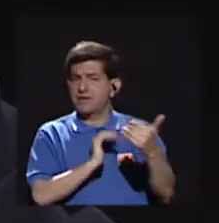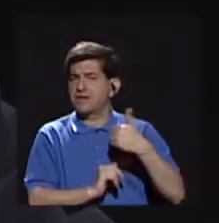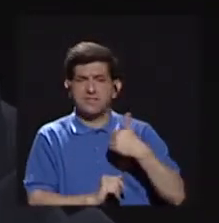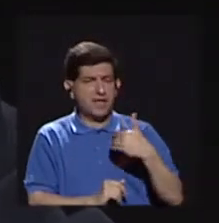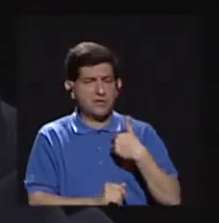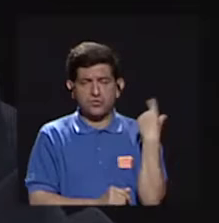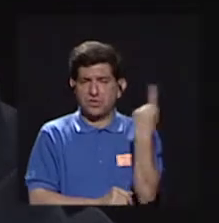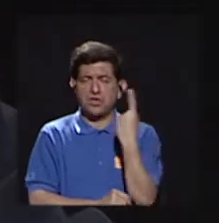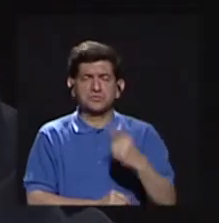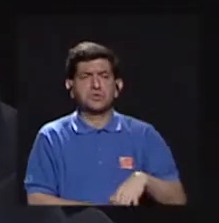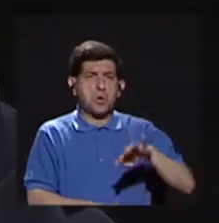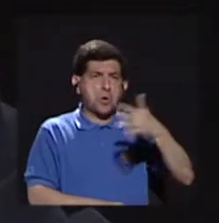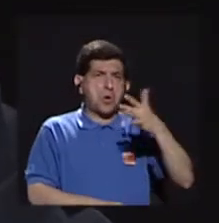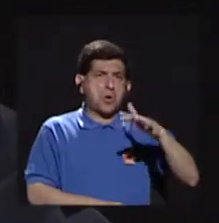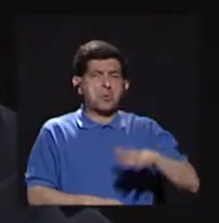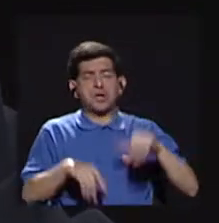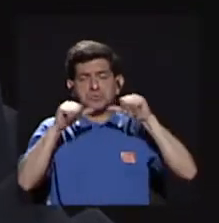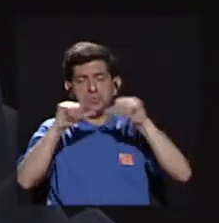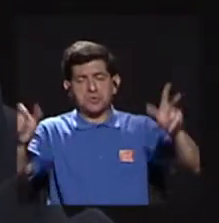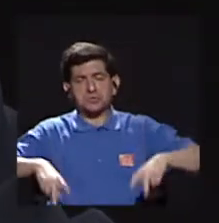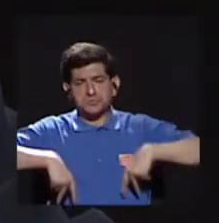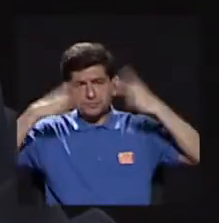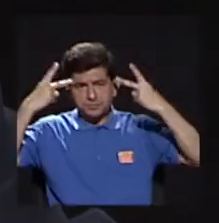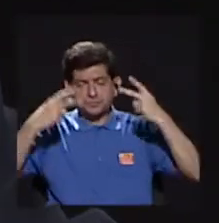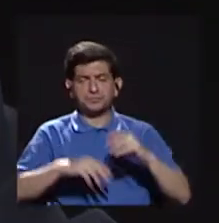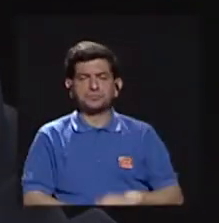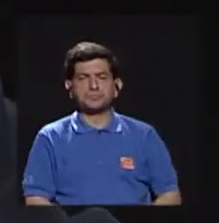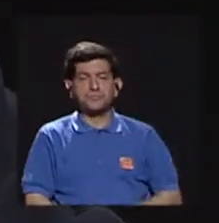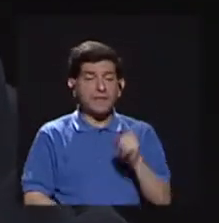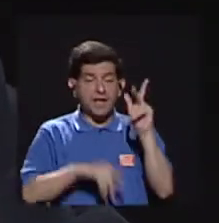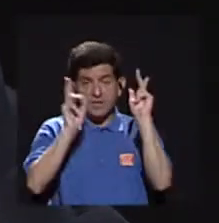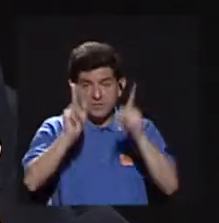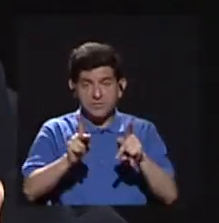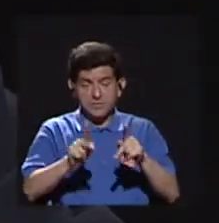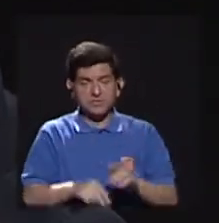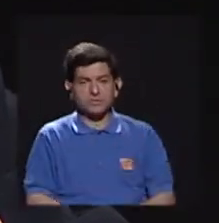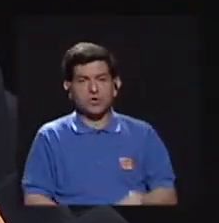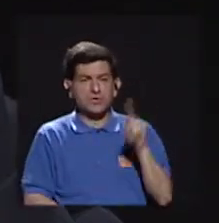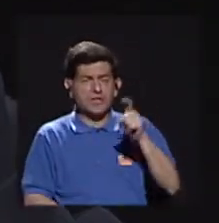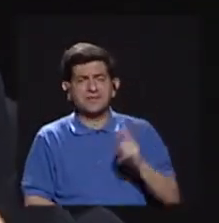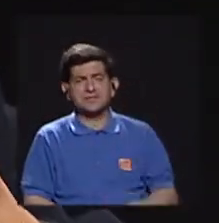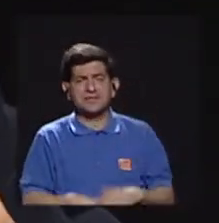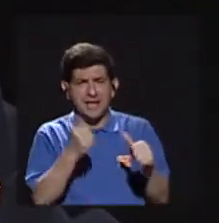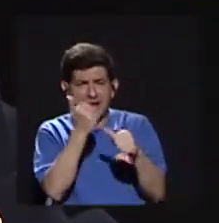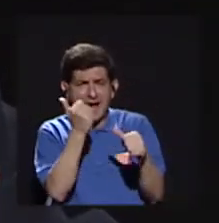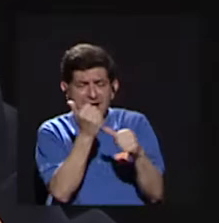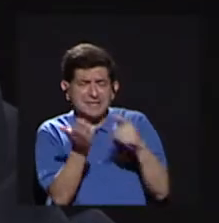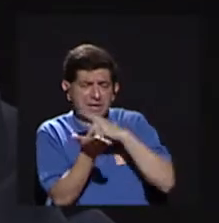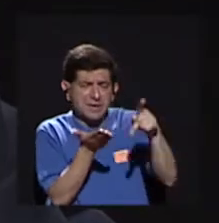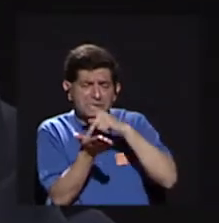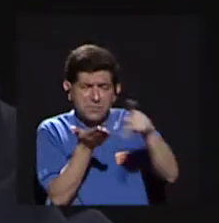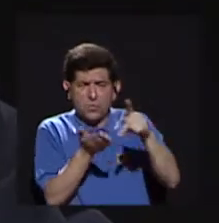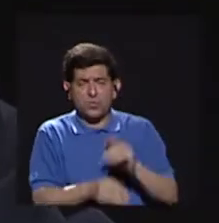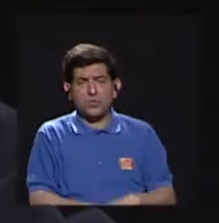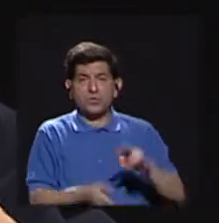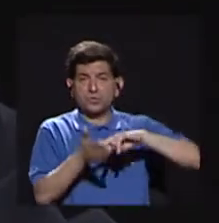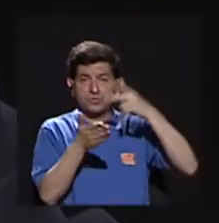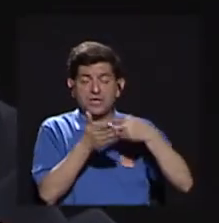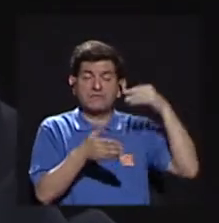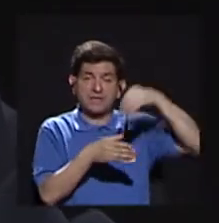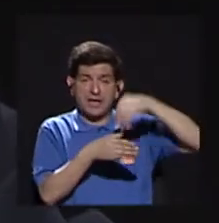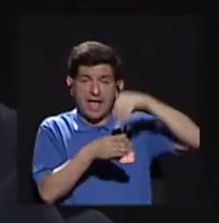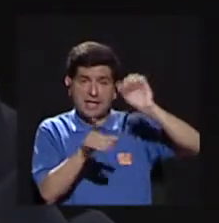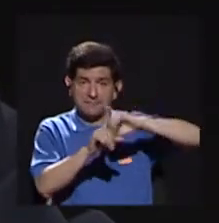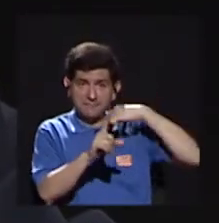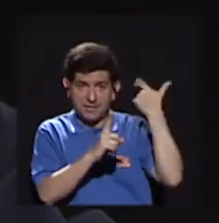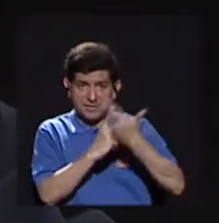que para medio sobrevivir entonces a esta gente hay que llevarle asistencialismo puro y duro y eso significa inversión